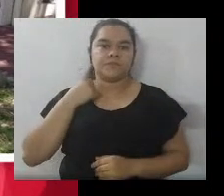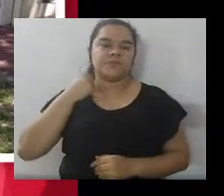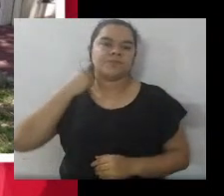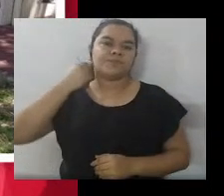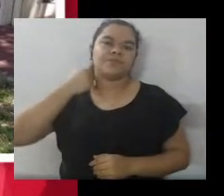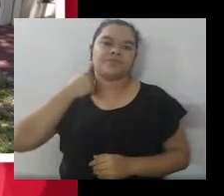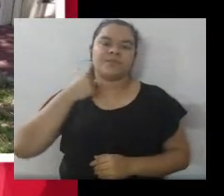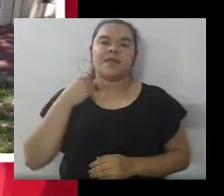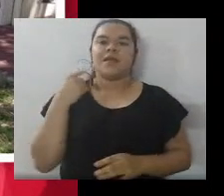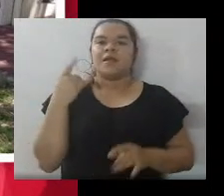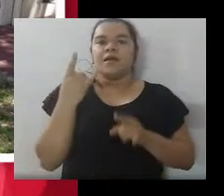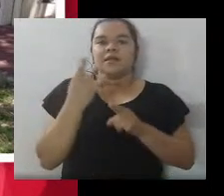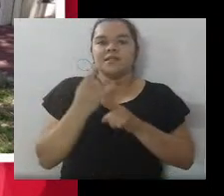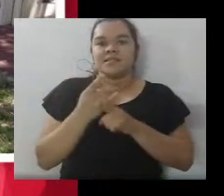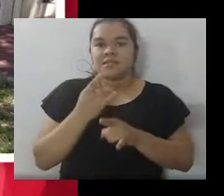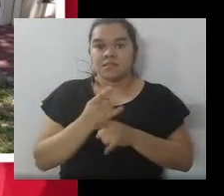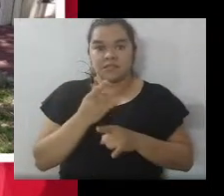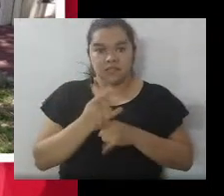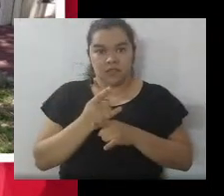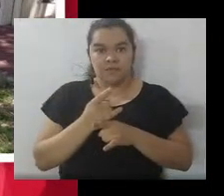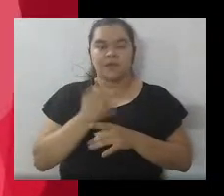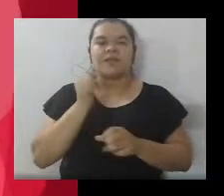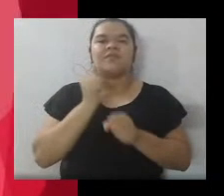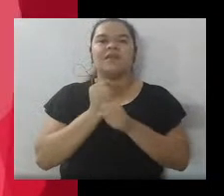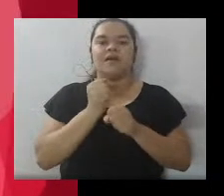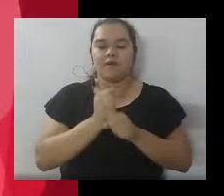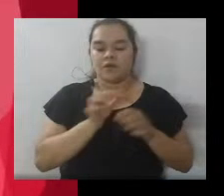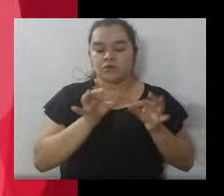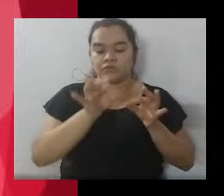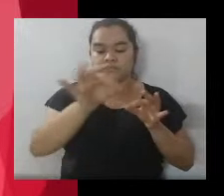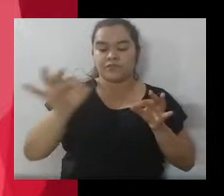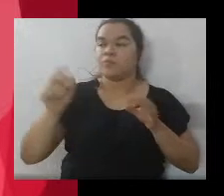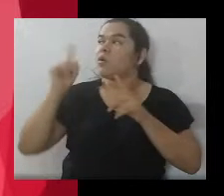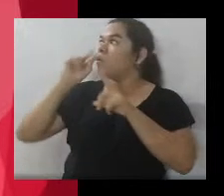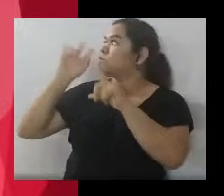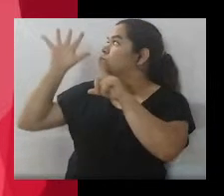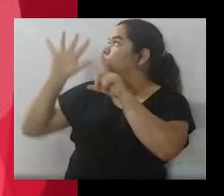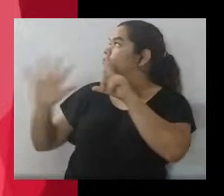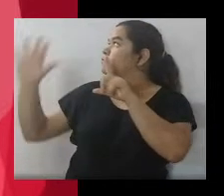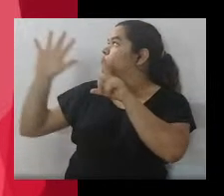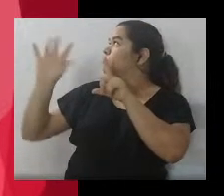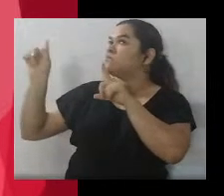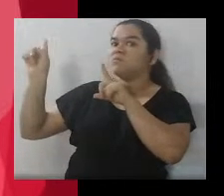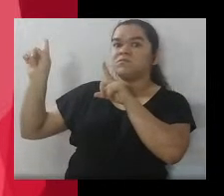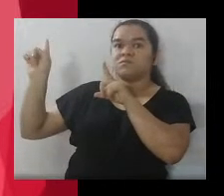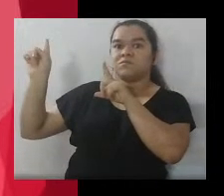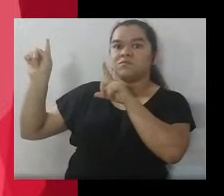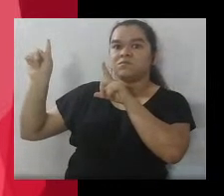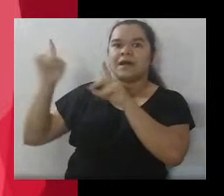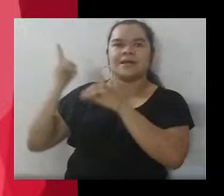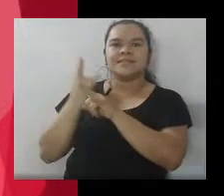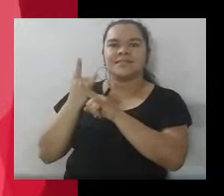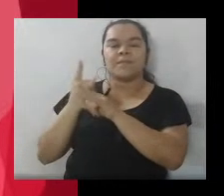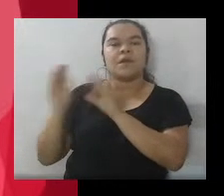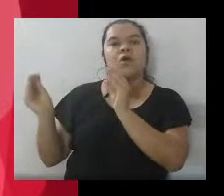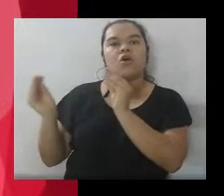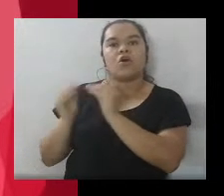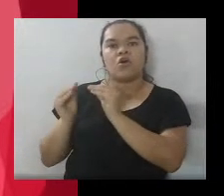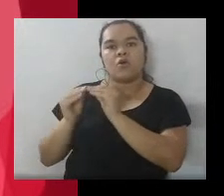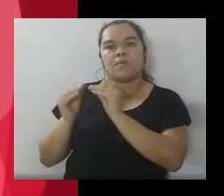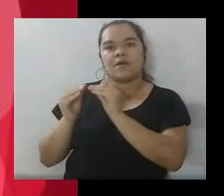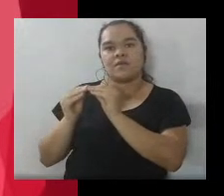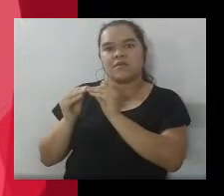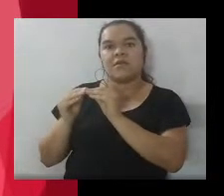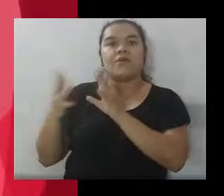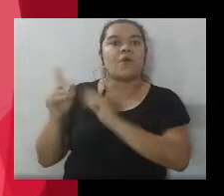Siempre la agrimensura está acompañada, como ustedes ven en las imágenes, de un compañero de ruta, que es la